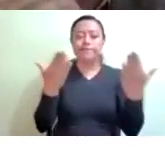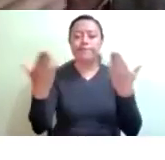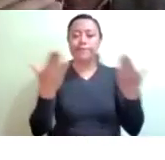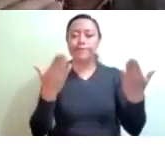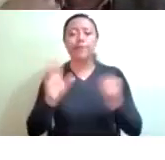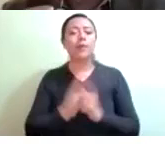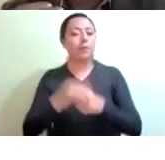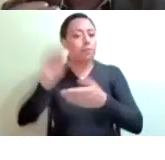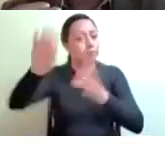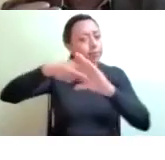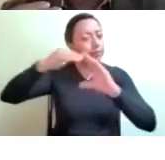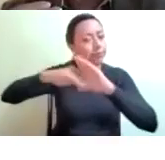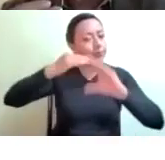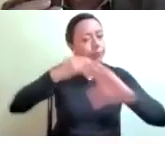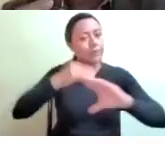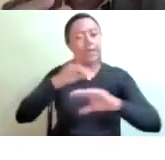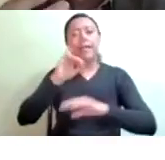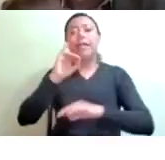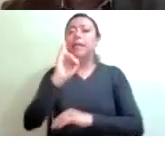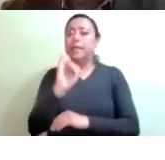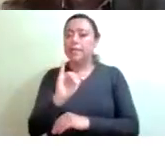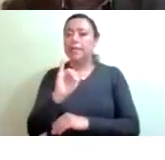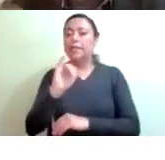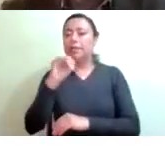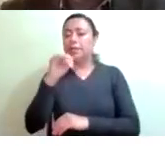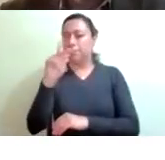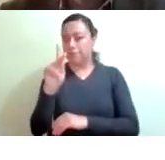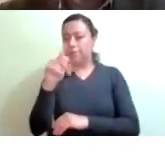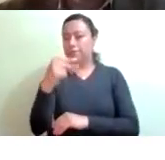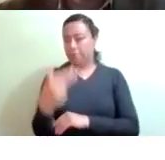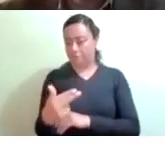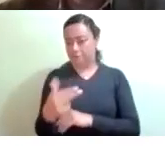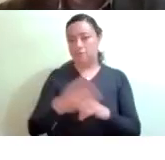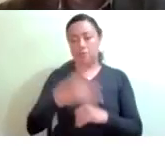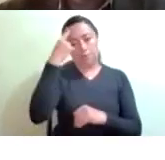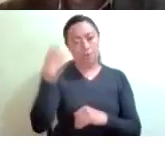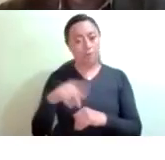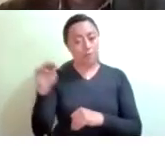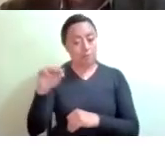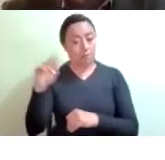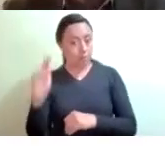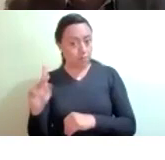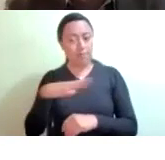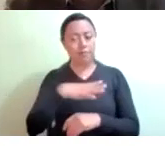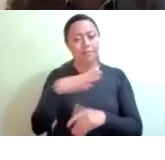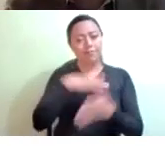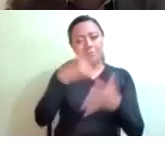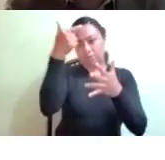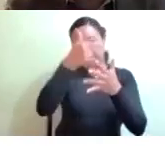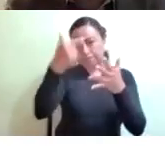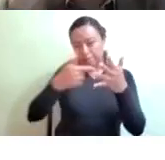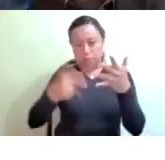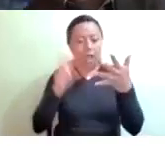que el Ministerio Público tuviera una hoja como checklist o lista de chequeo que